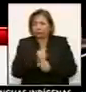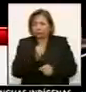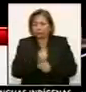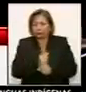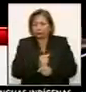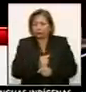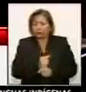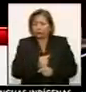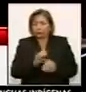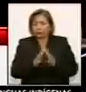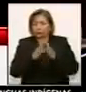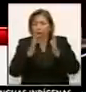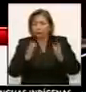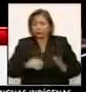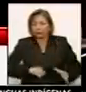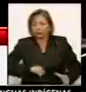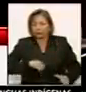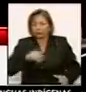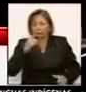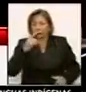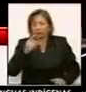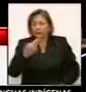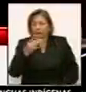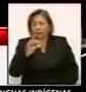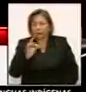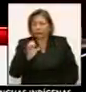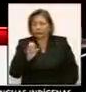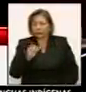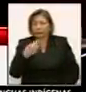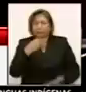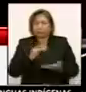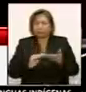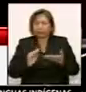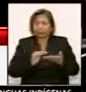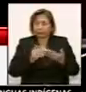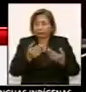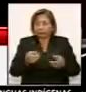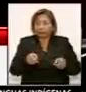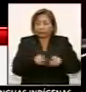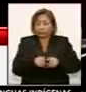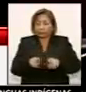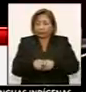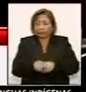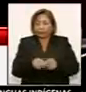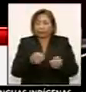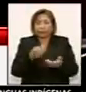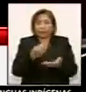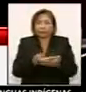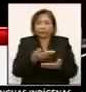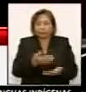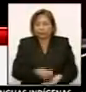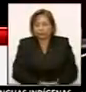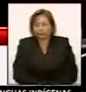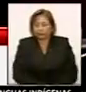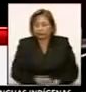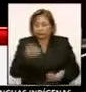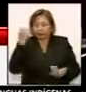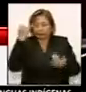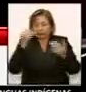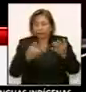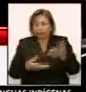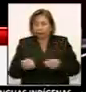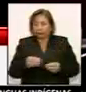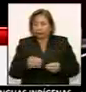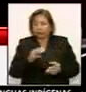trabajamos. Pero con mucha holgura recibió los 2.800 para luego disculparse, ¿no es cierto? Con la misma holgura fue a los medios de comunicación a criticar, a inventar y a